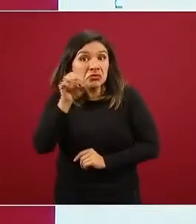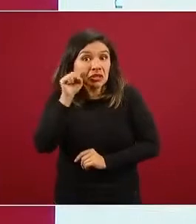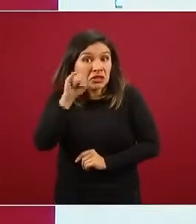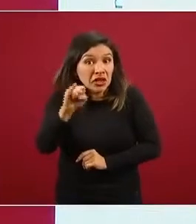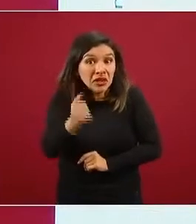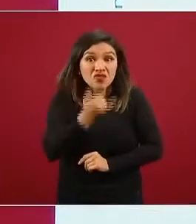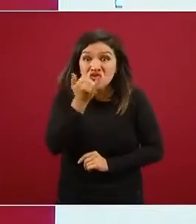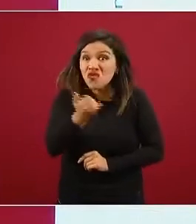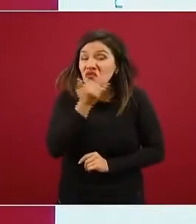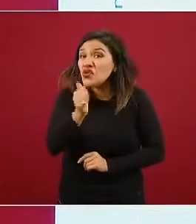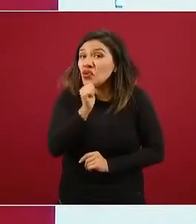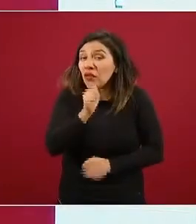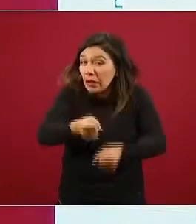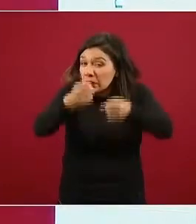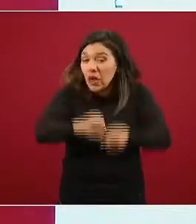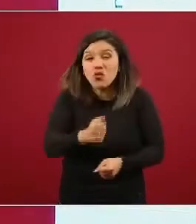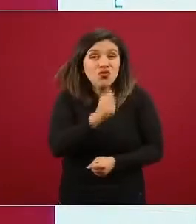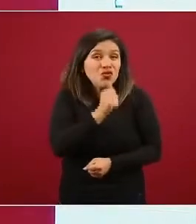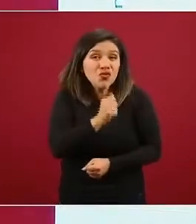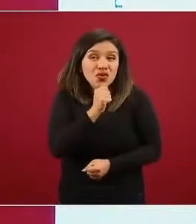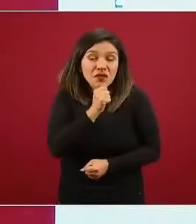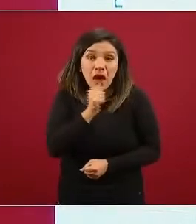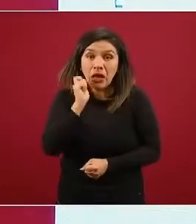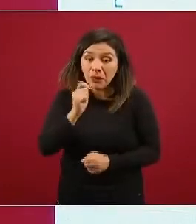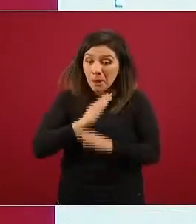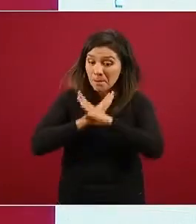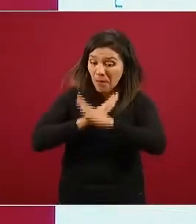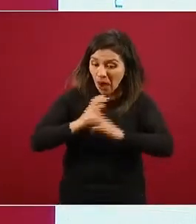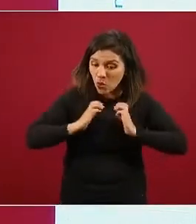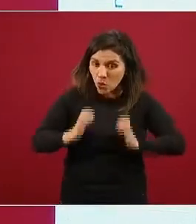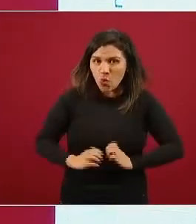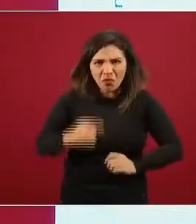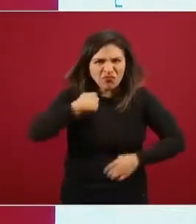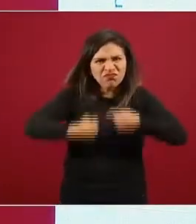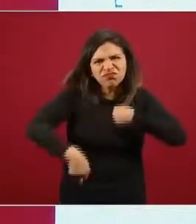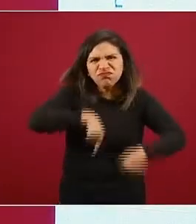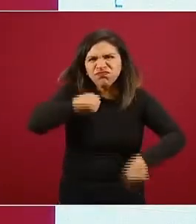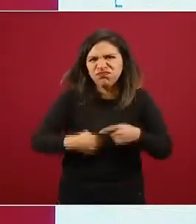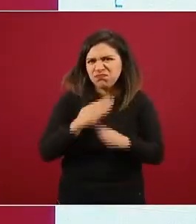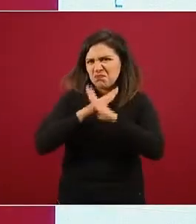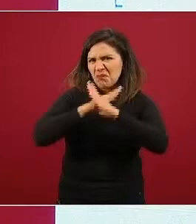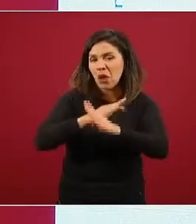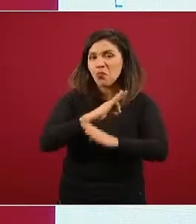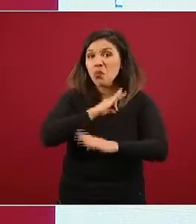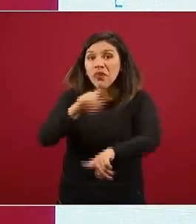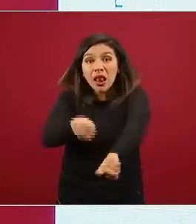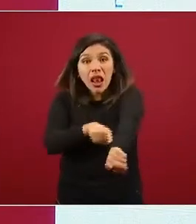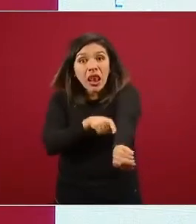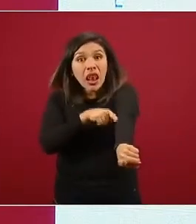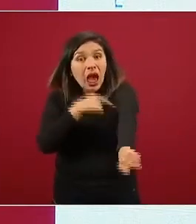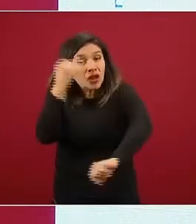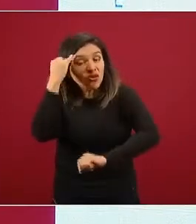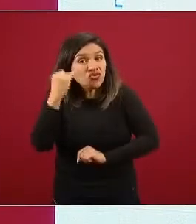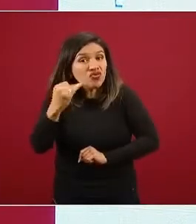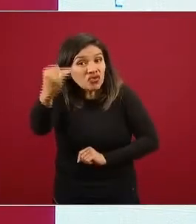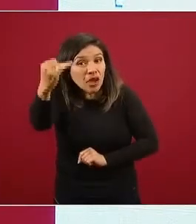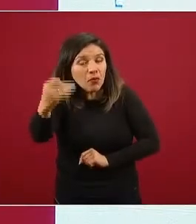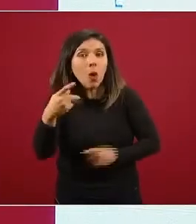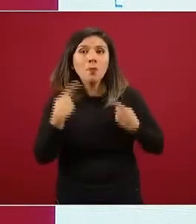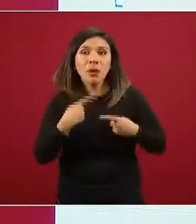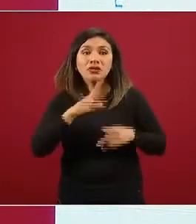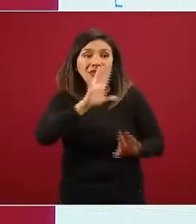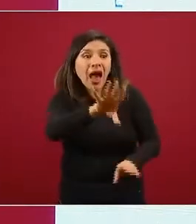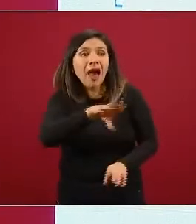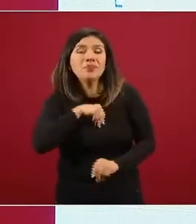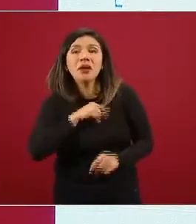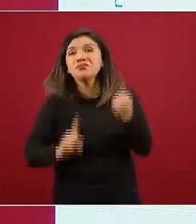esto no se conoce todavía, que la inmunidad es prolongada, las personas que se